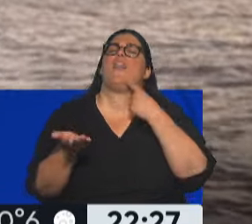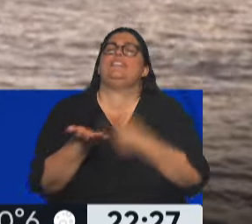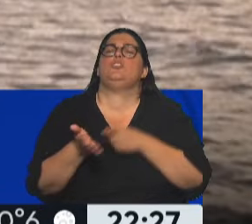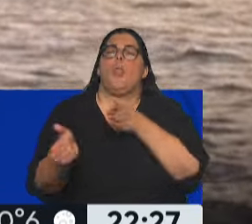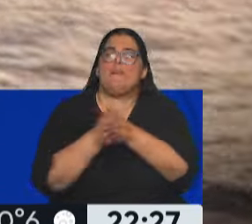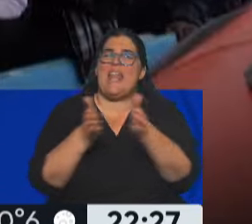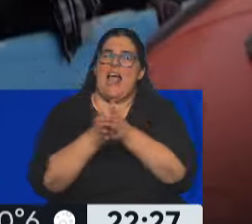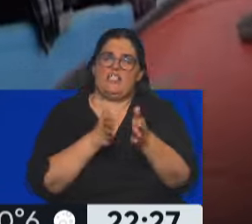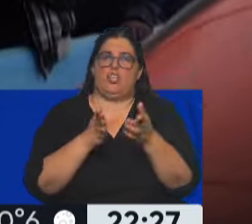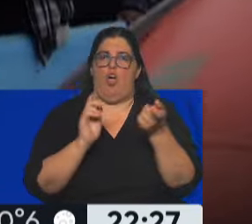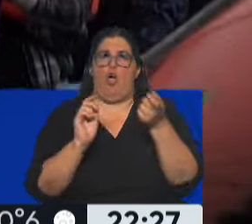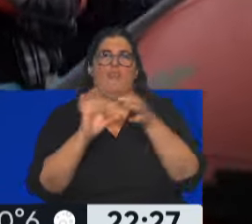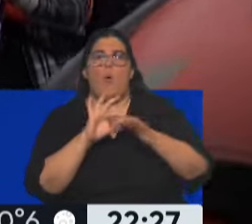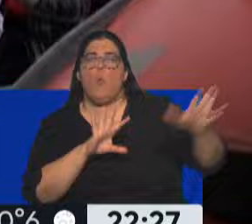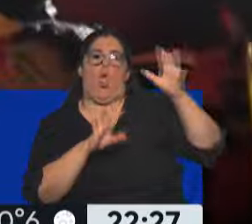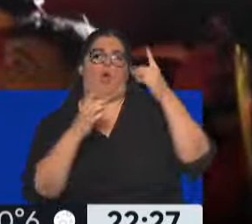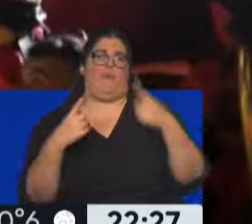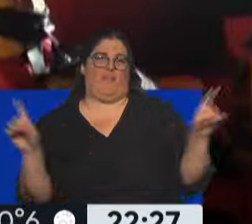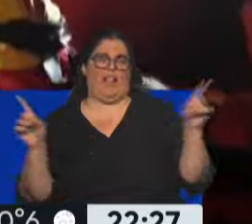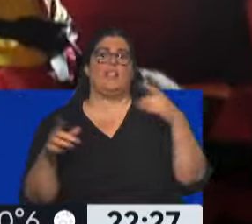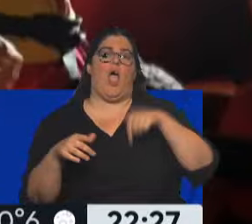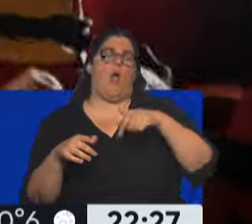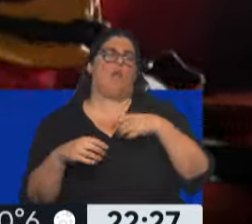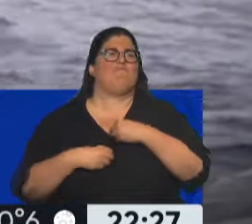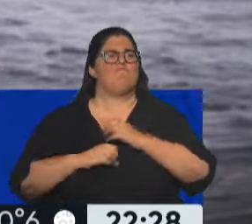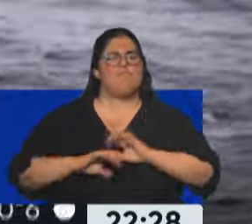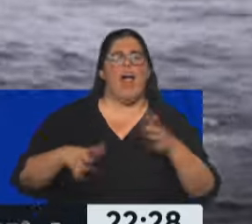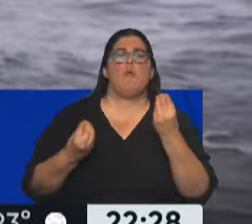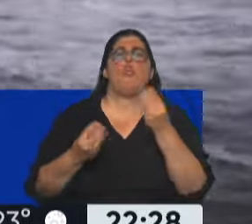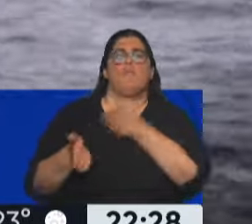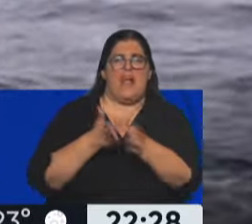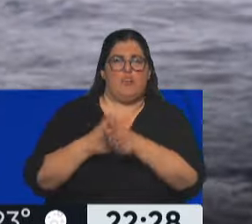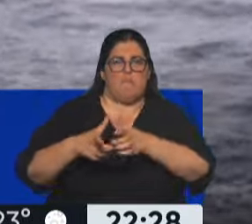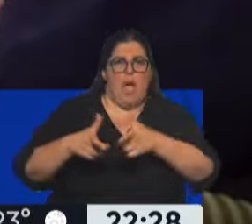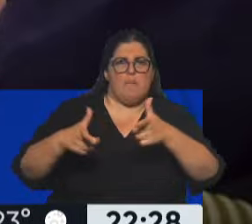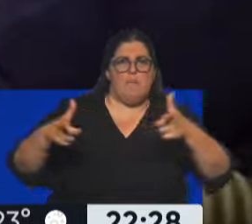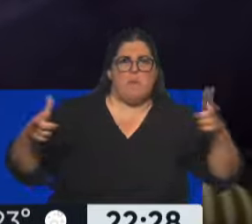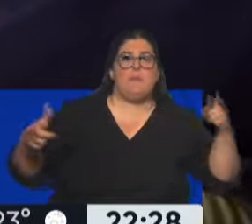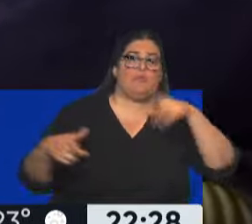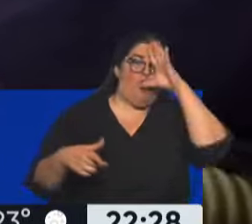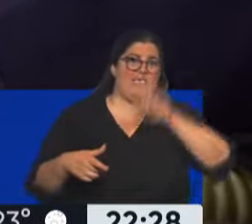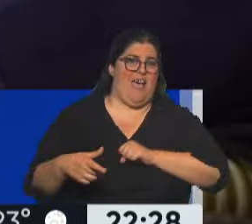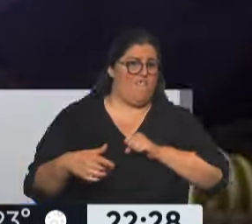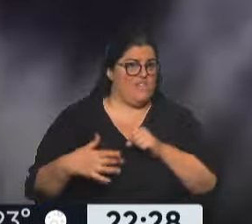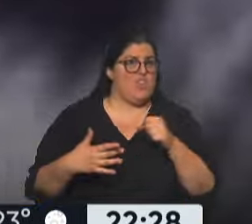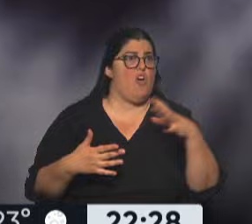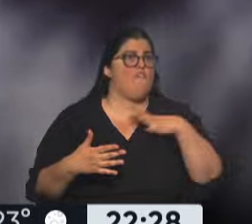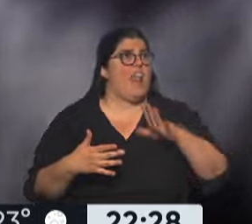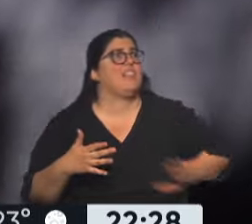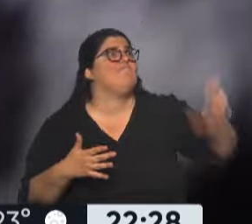en medio del malestar por el aumento de la inmigración irregular, que sigue siendo un desafío sin resolver para la región.